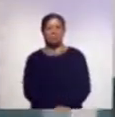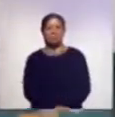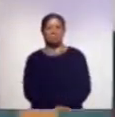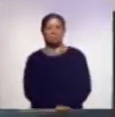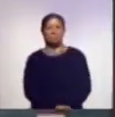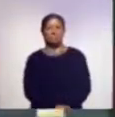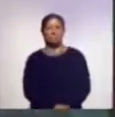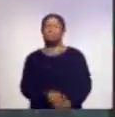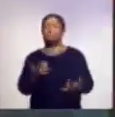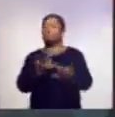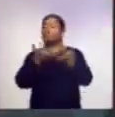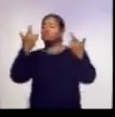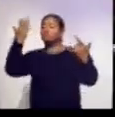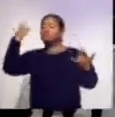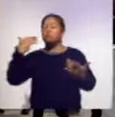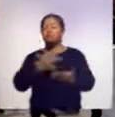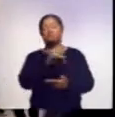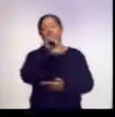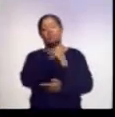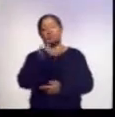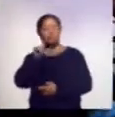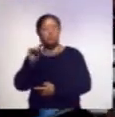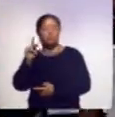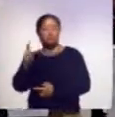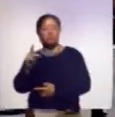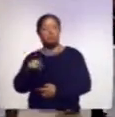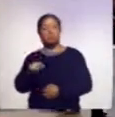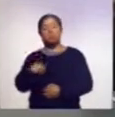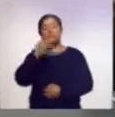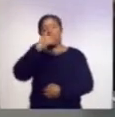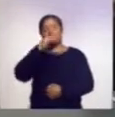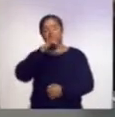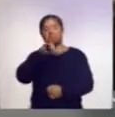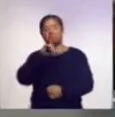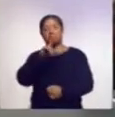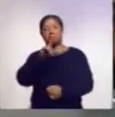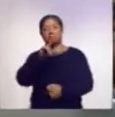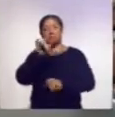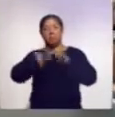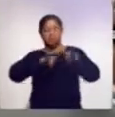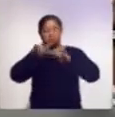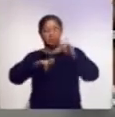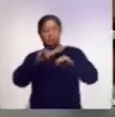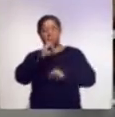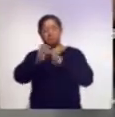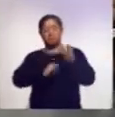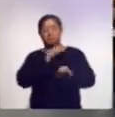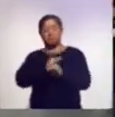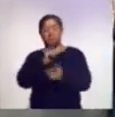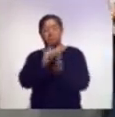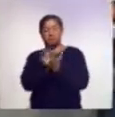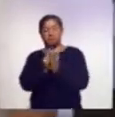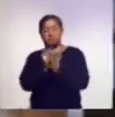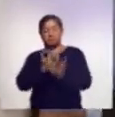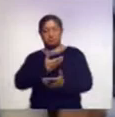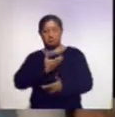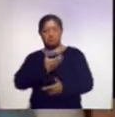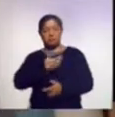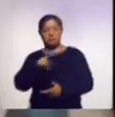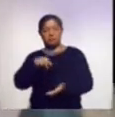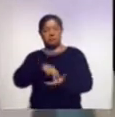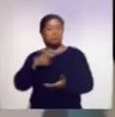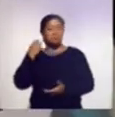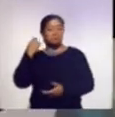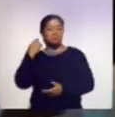El historiador Miguel León Portilla fue homenajeado en la Feria Internacional del Libro del Zócalo con una ponencia dirigida por